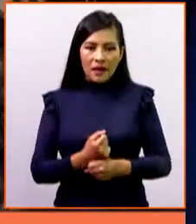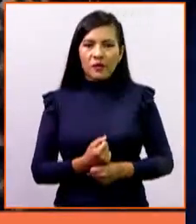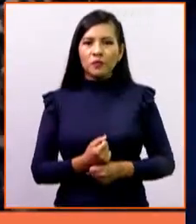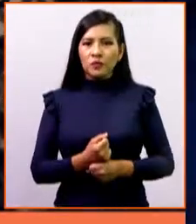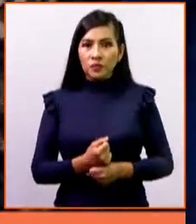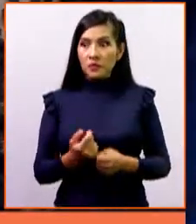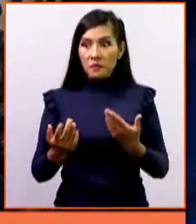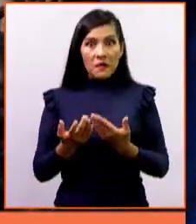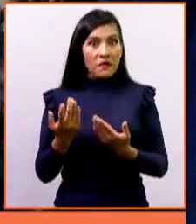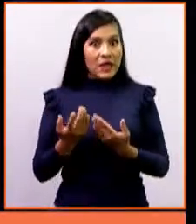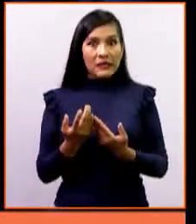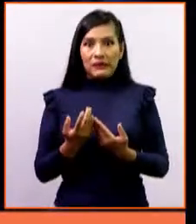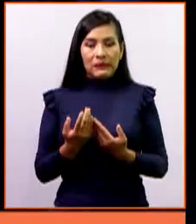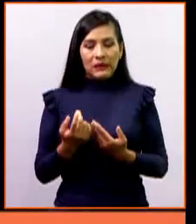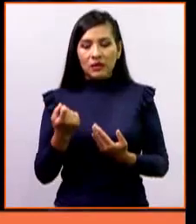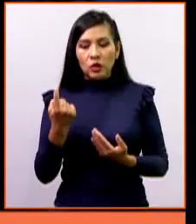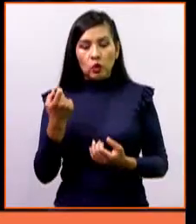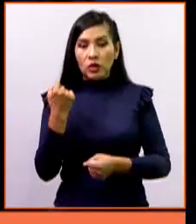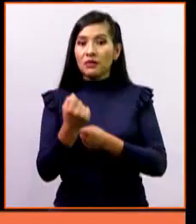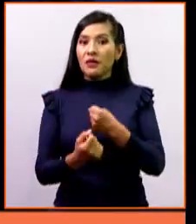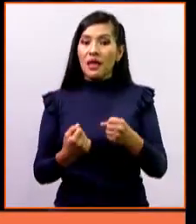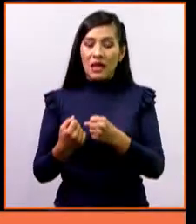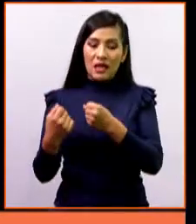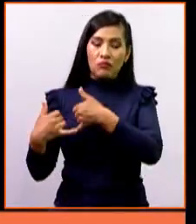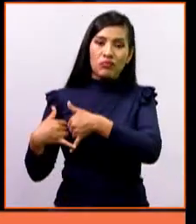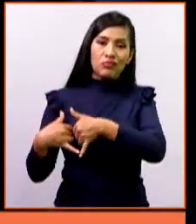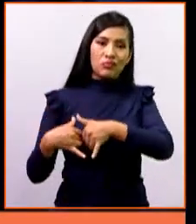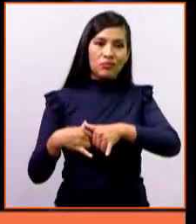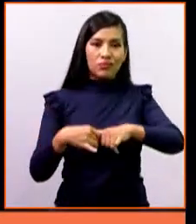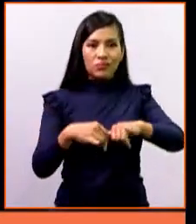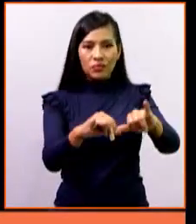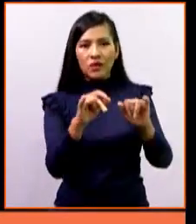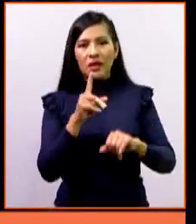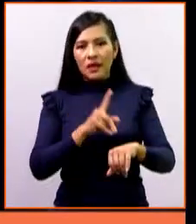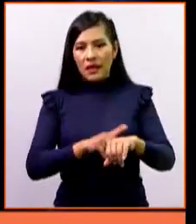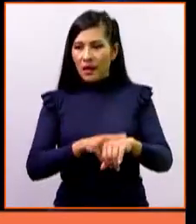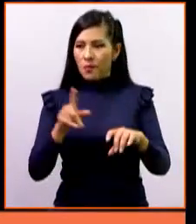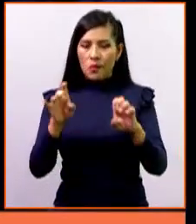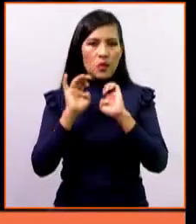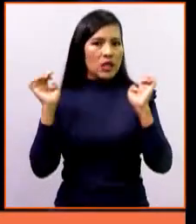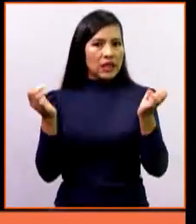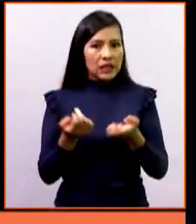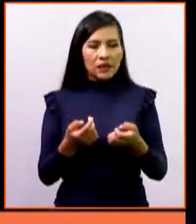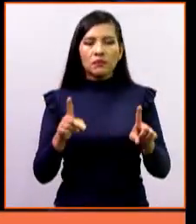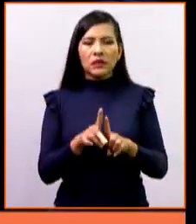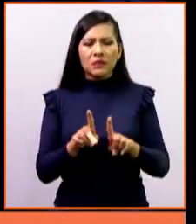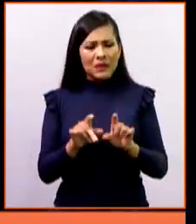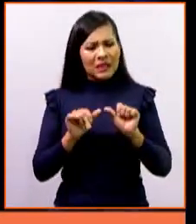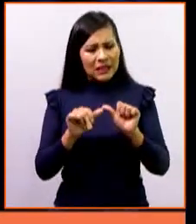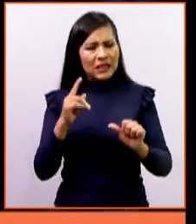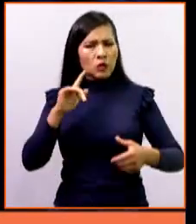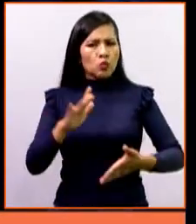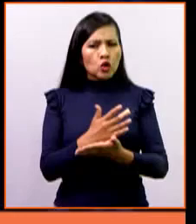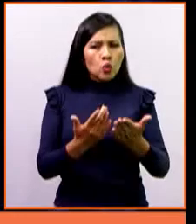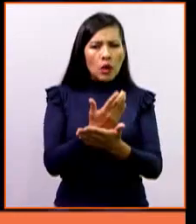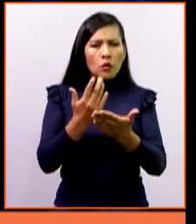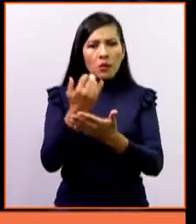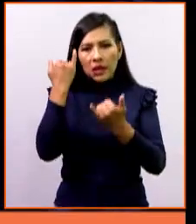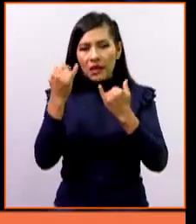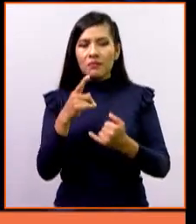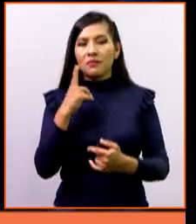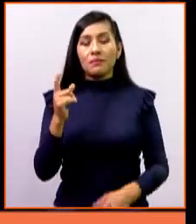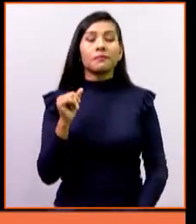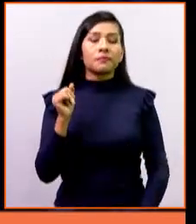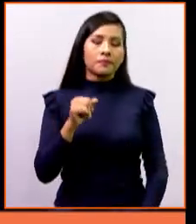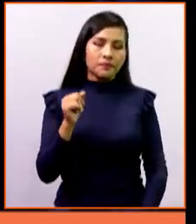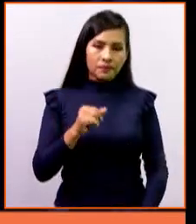dice fácil, pero mantener sí, todo un equipo de trabajo y mantenerse vigente. Exacto. No es sencillo. Sí, mi Dani, pero como dice